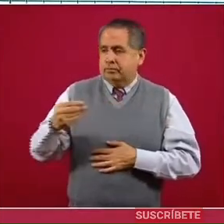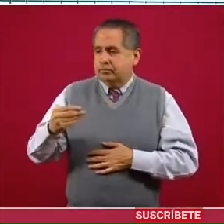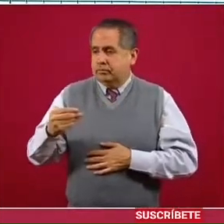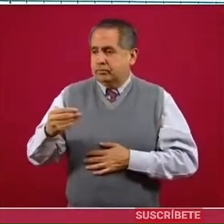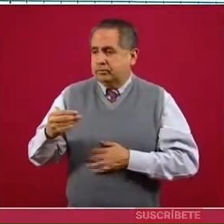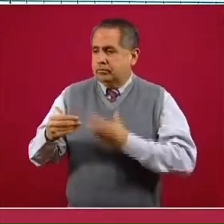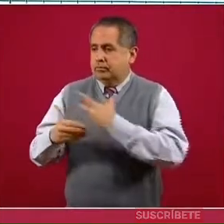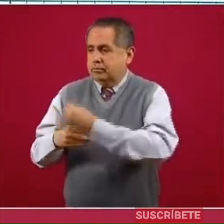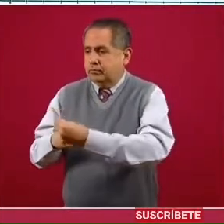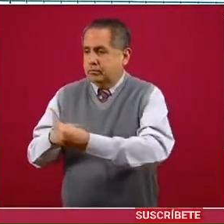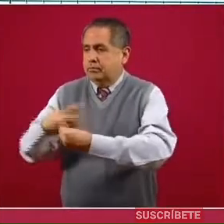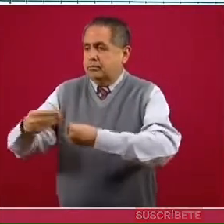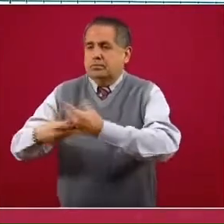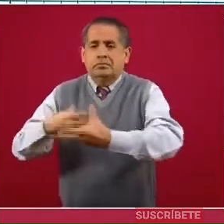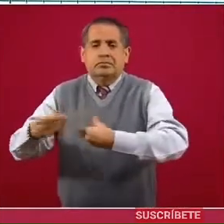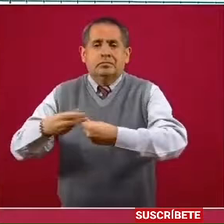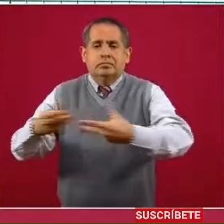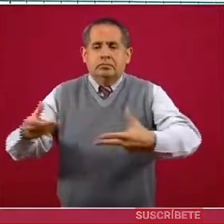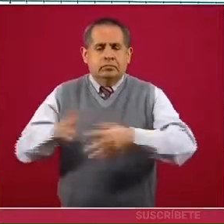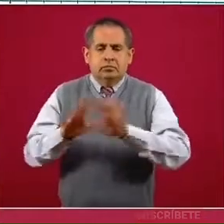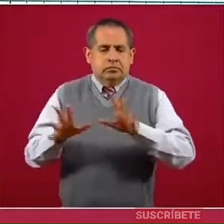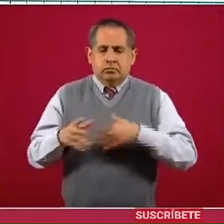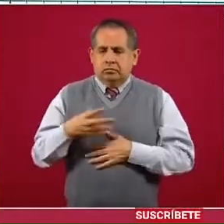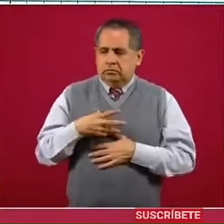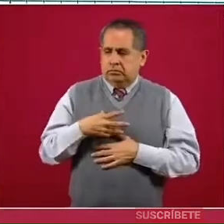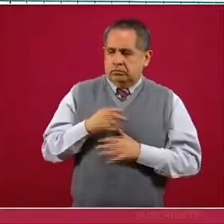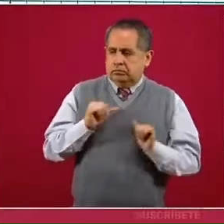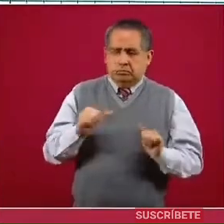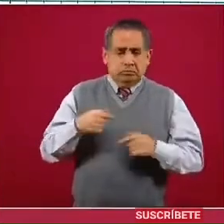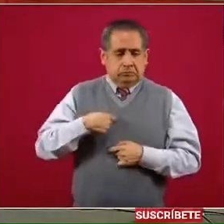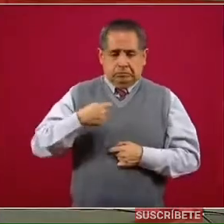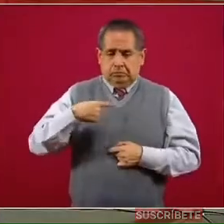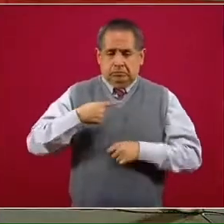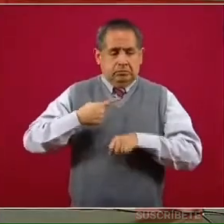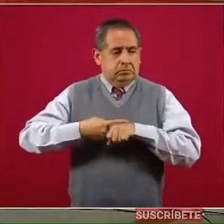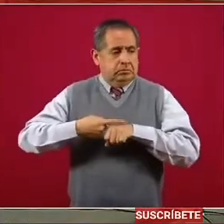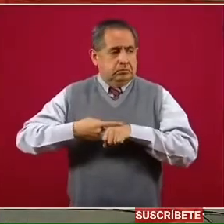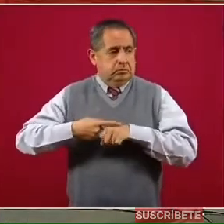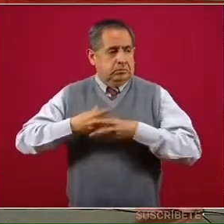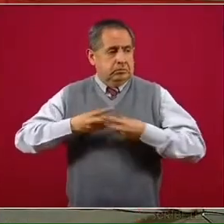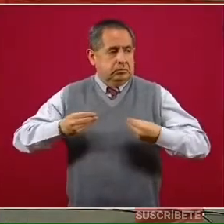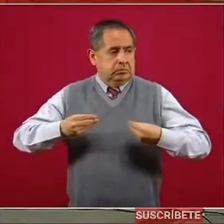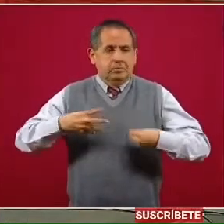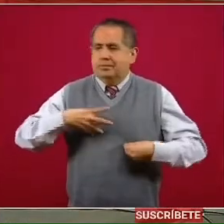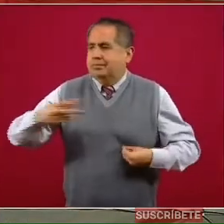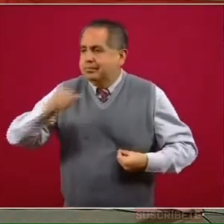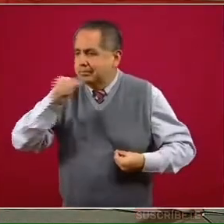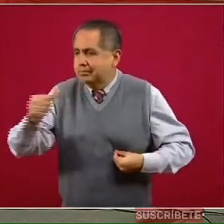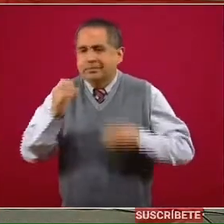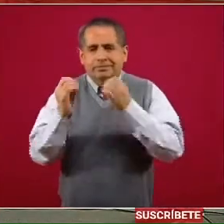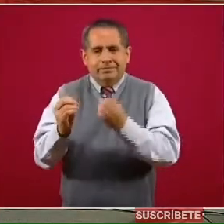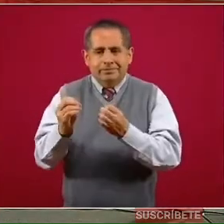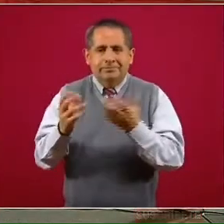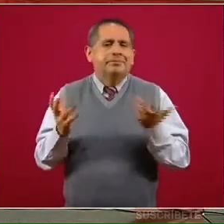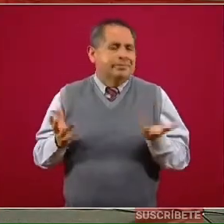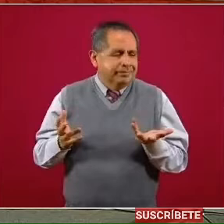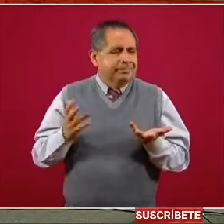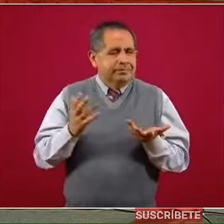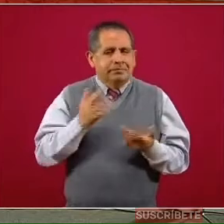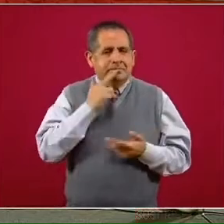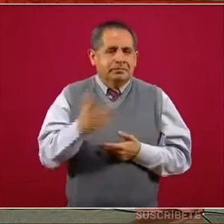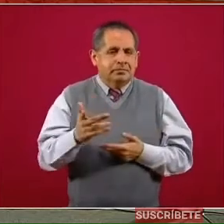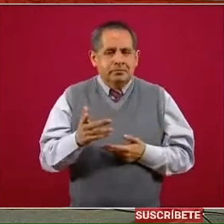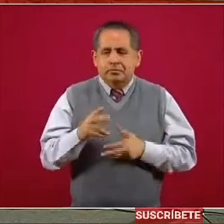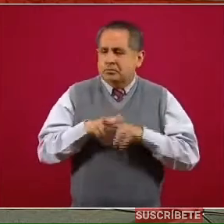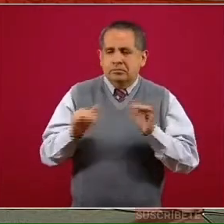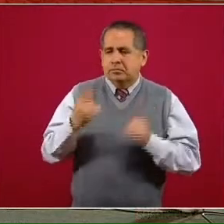reemplaza, ya no se sustituye dentro del grupo de personas infectadas. ¿Por qué razón? Porque en promedio ya no logró infectar